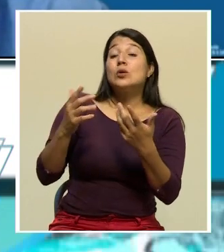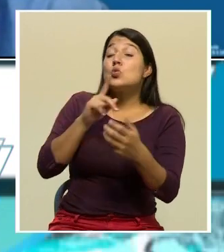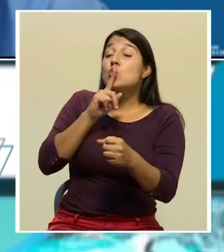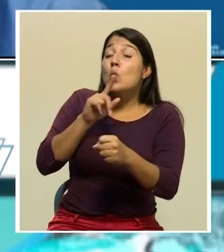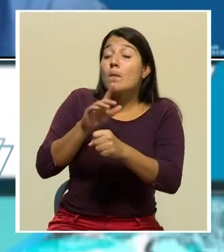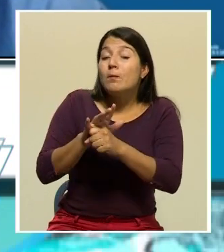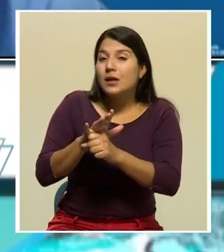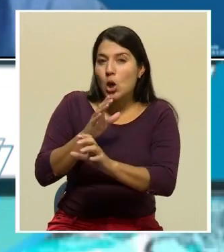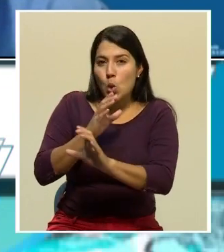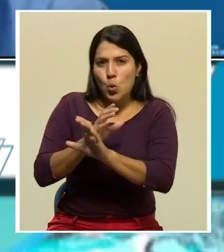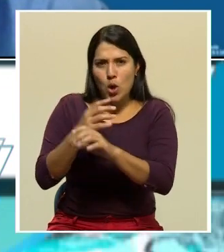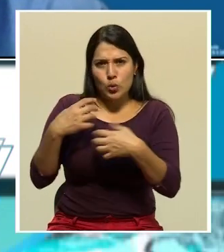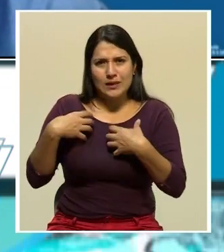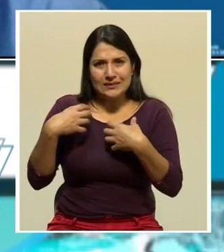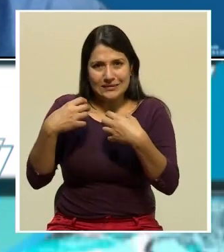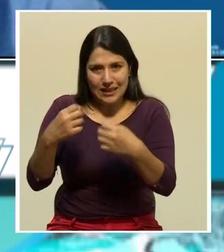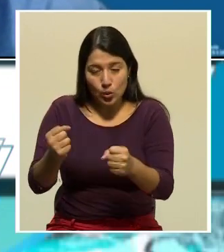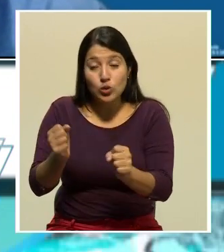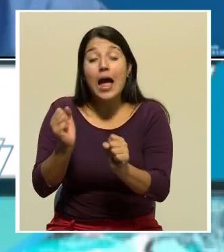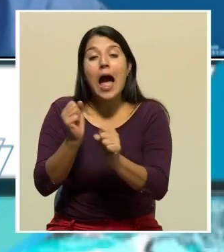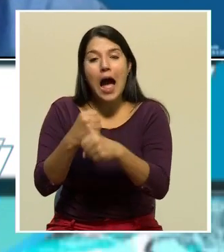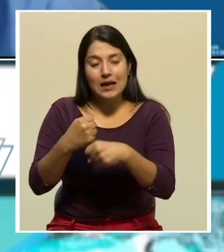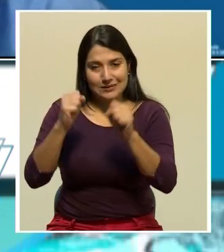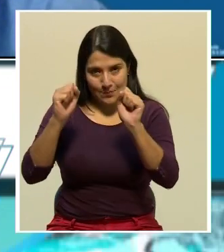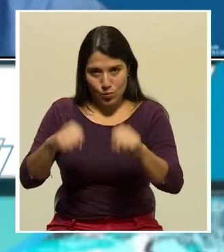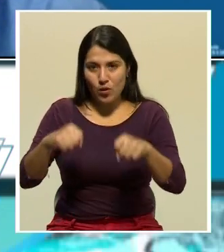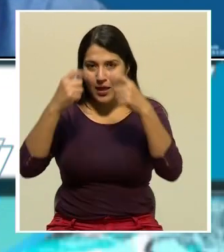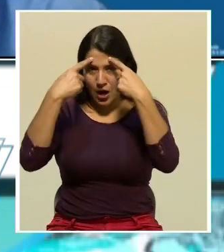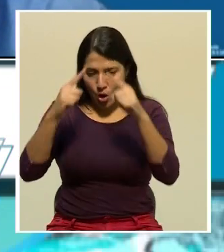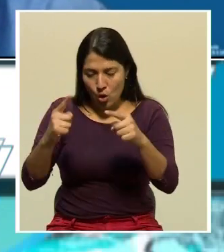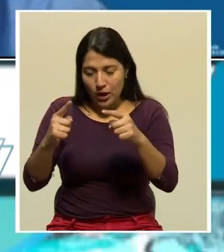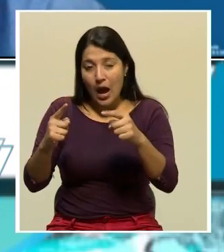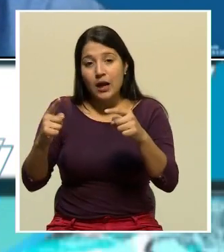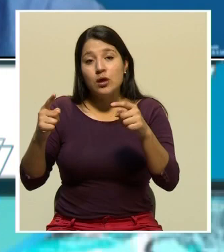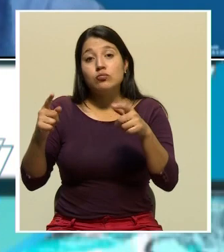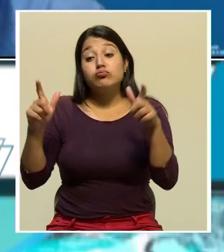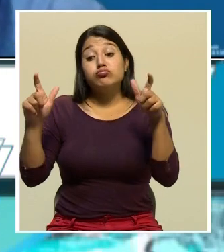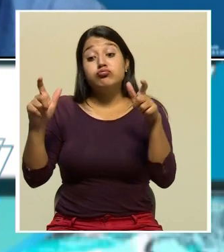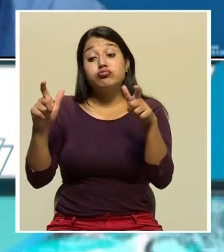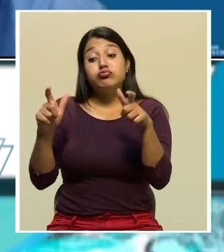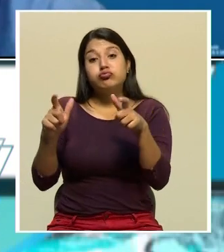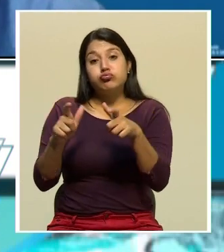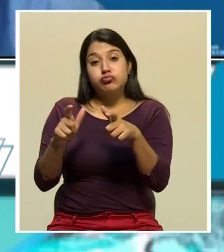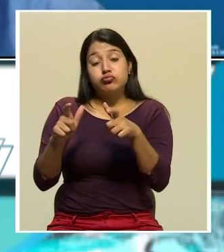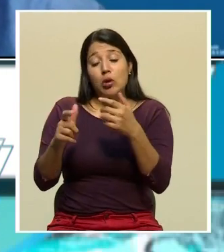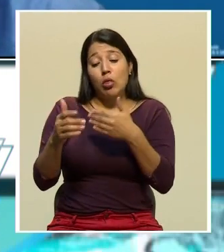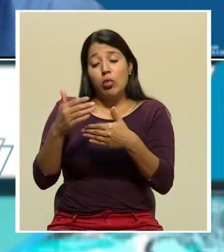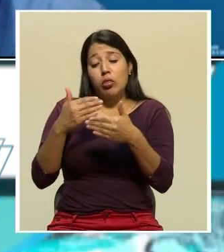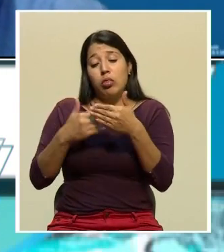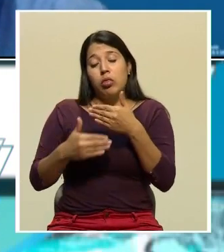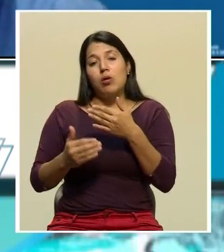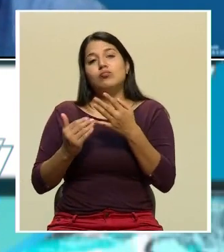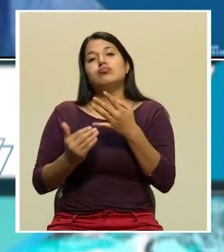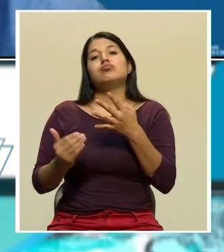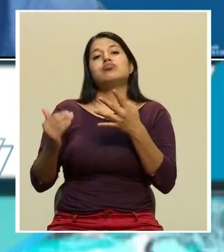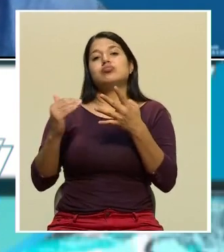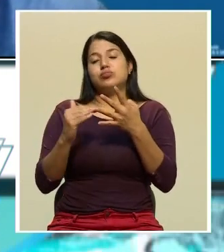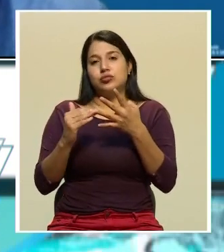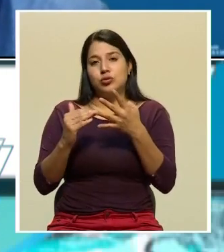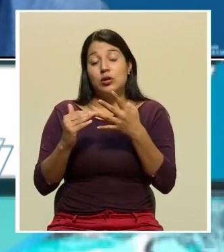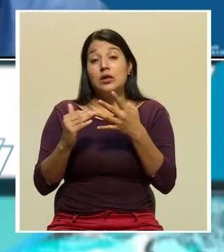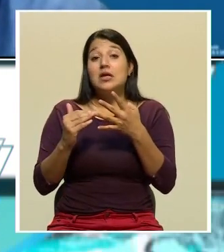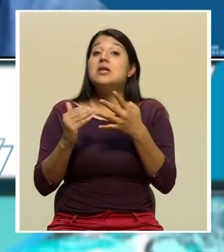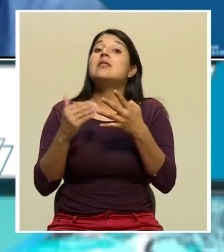estas medidas está haciendo que se revierta esta situación de una transmisión comunitaria a una transmisión por conglomerados y finalmente